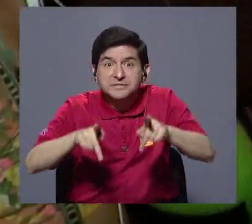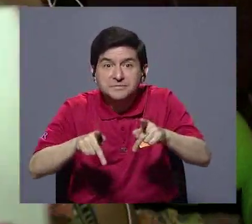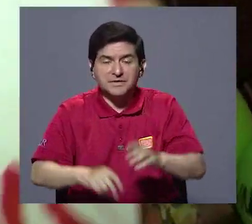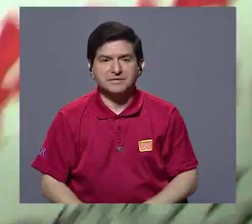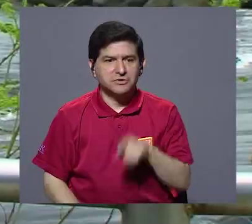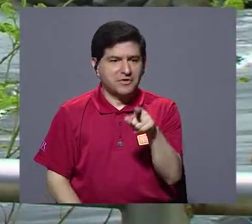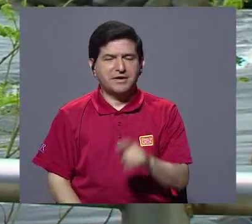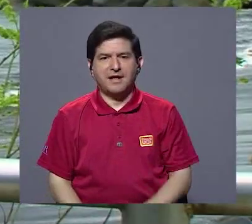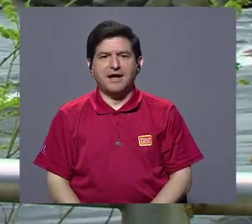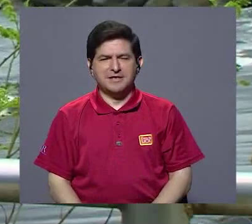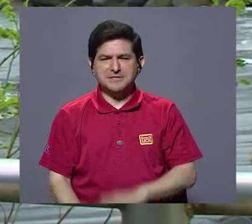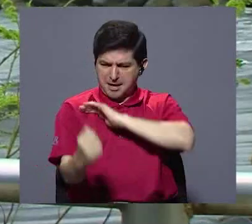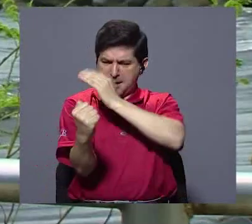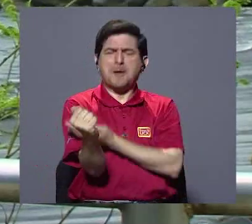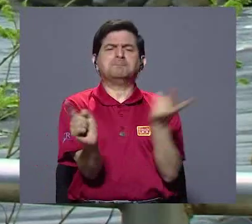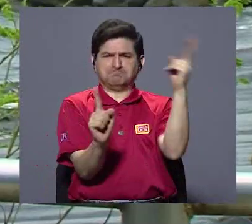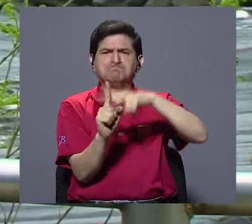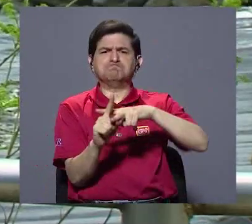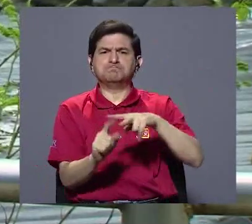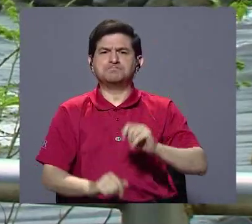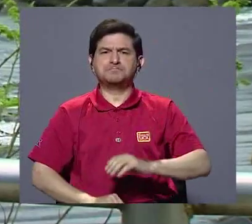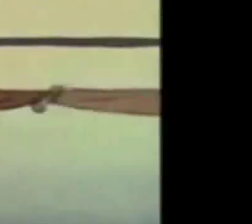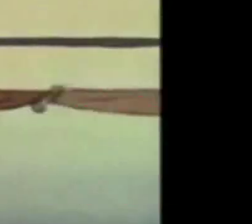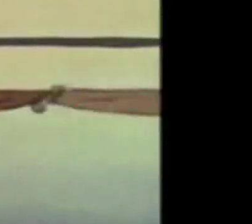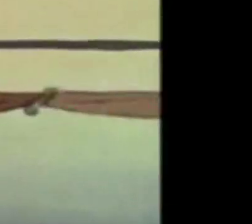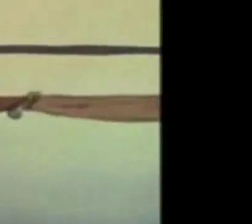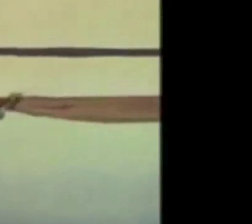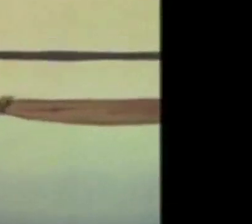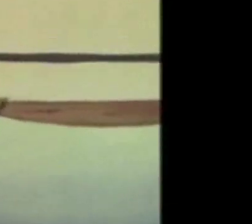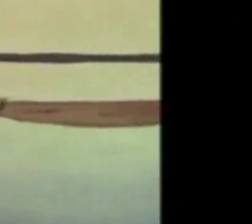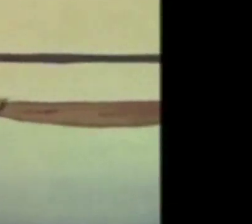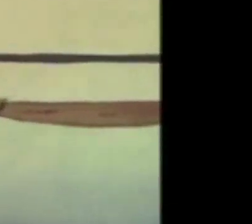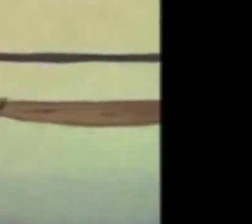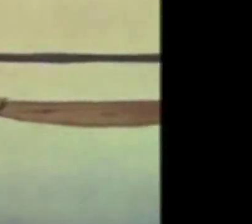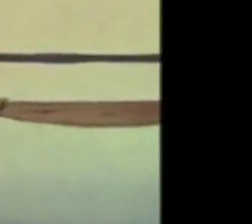mismas personas están más empoderadas.